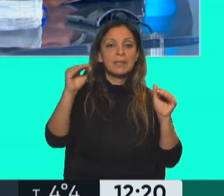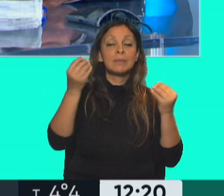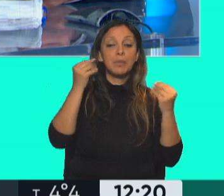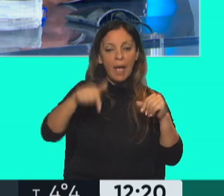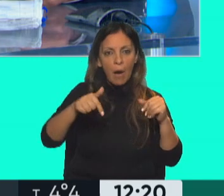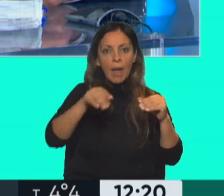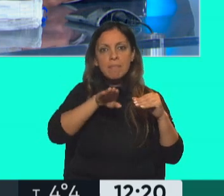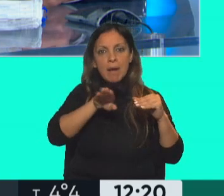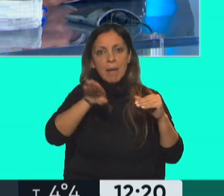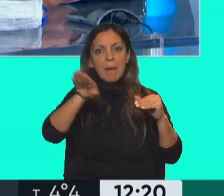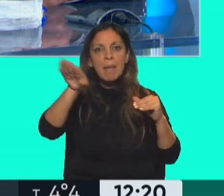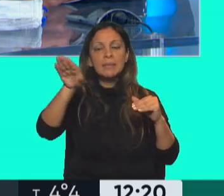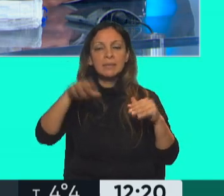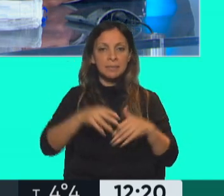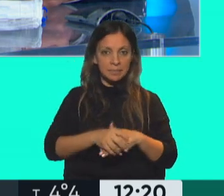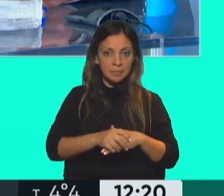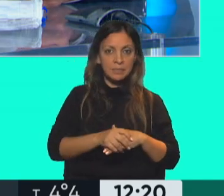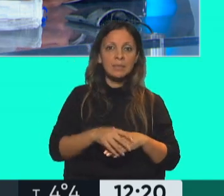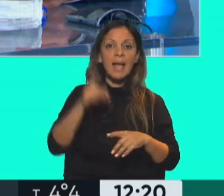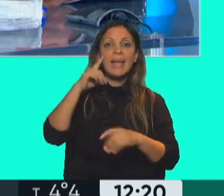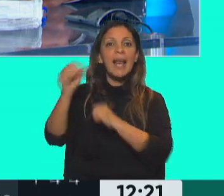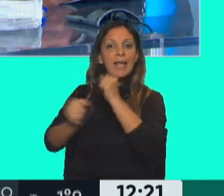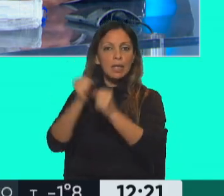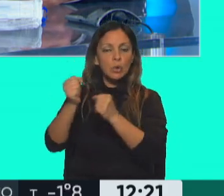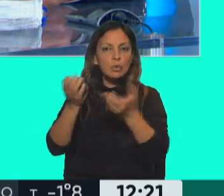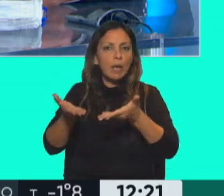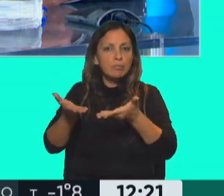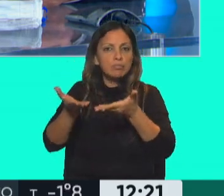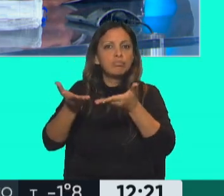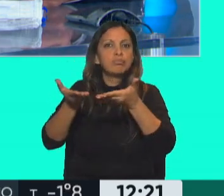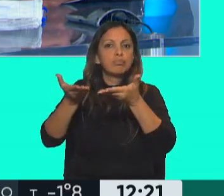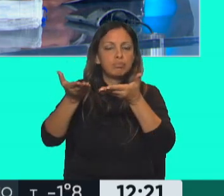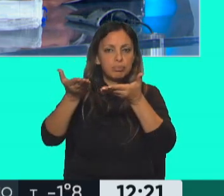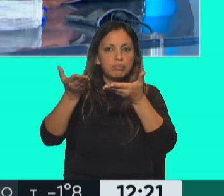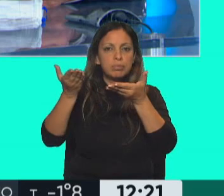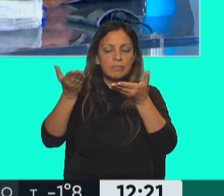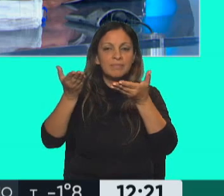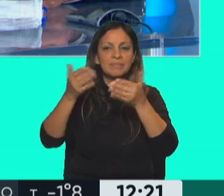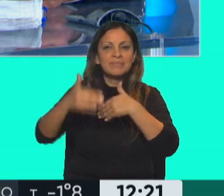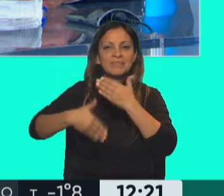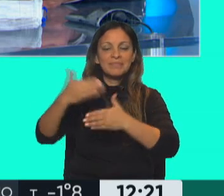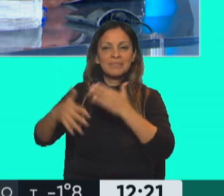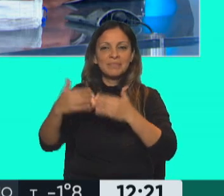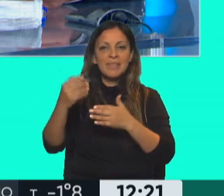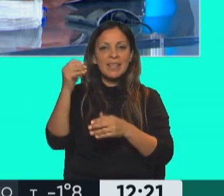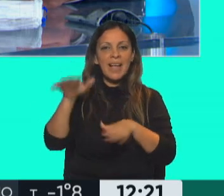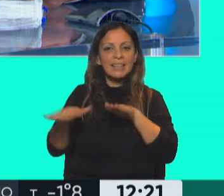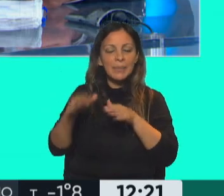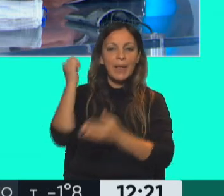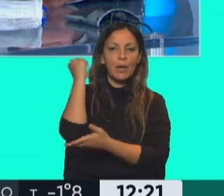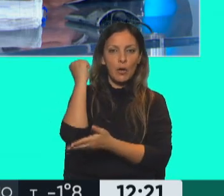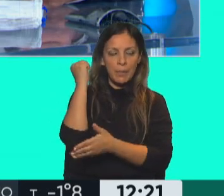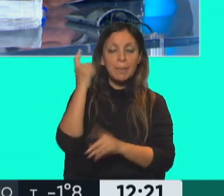creció más que la economía en general, uno de los sectores que traccionó para arriba el crecimiento de la actividad económica en general.